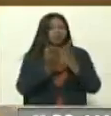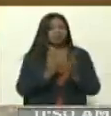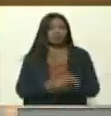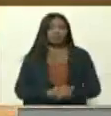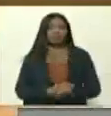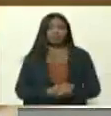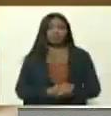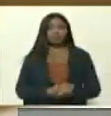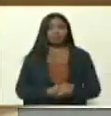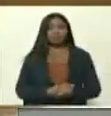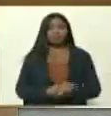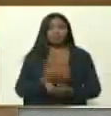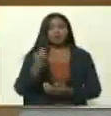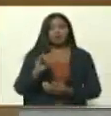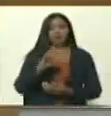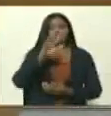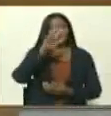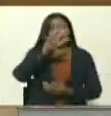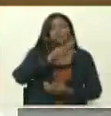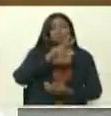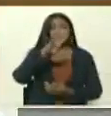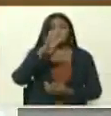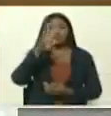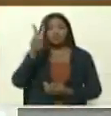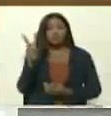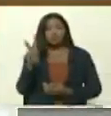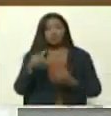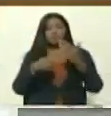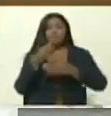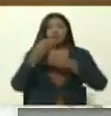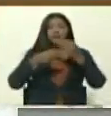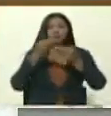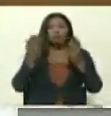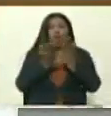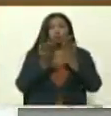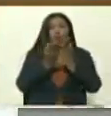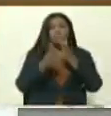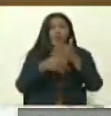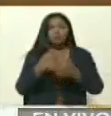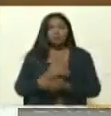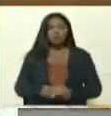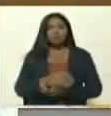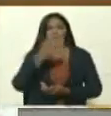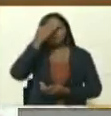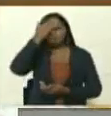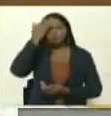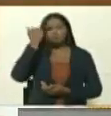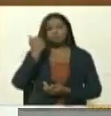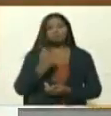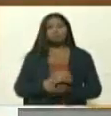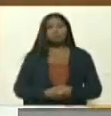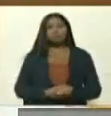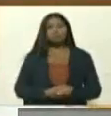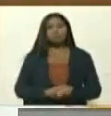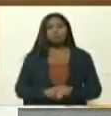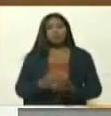Y hay 352 más cursando estudios en la actualidad. O sea, es una escuela